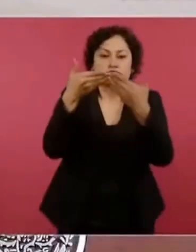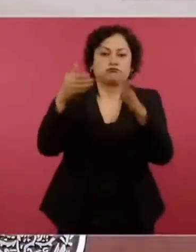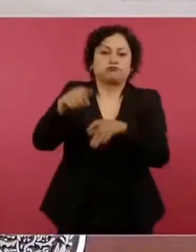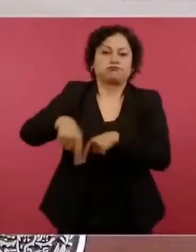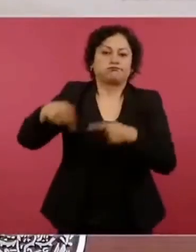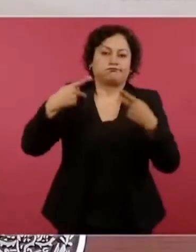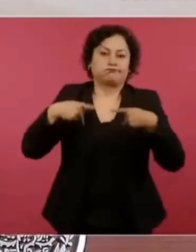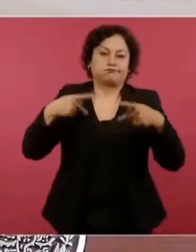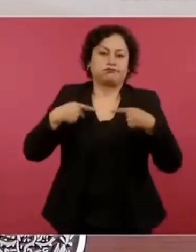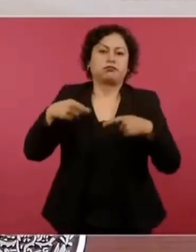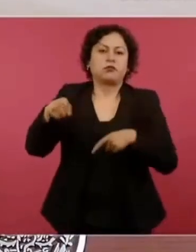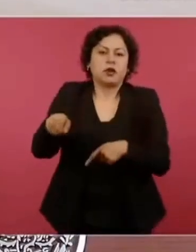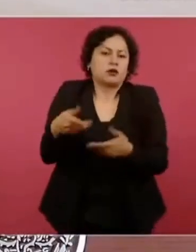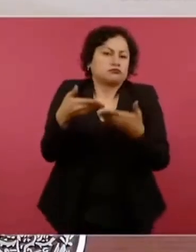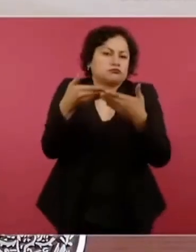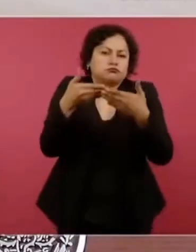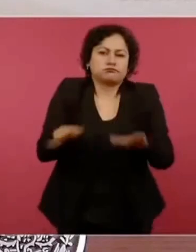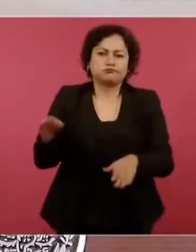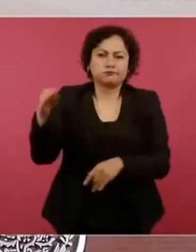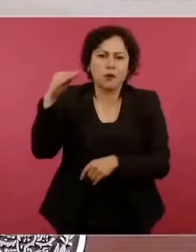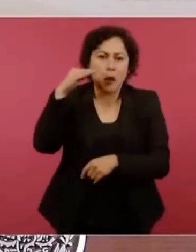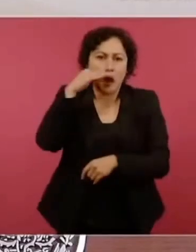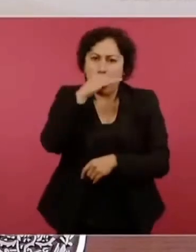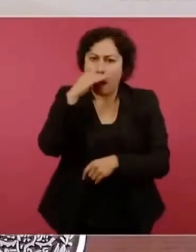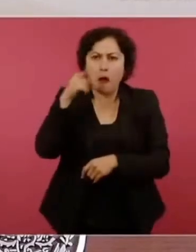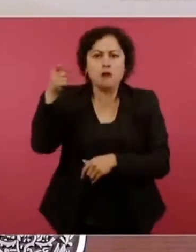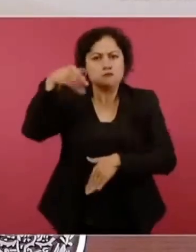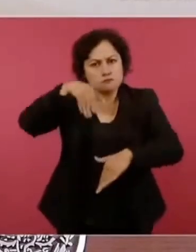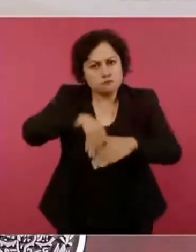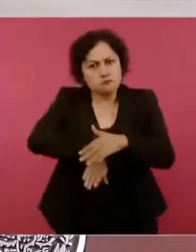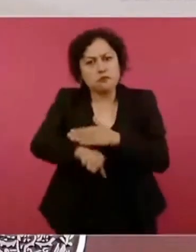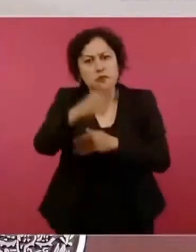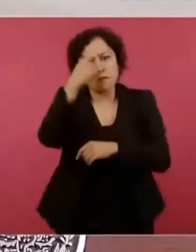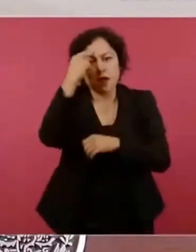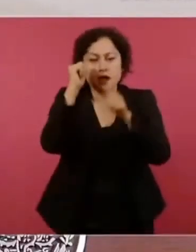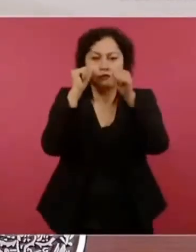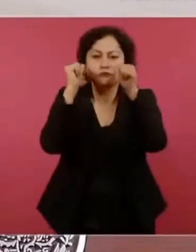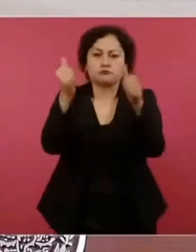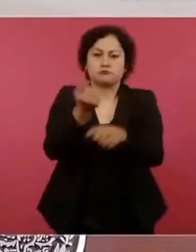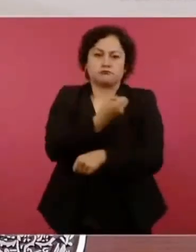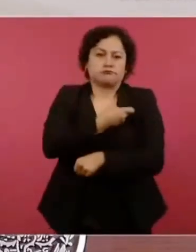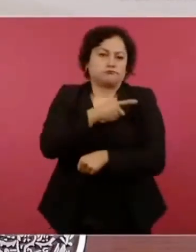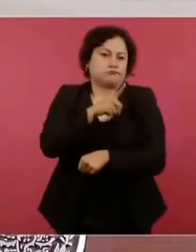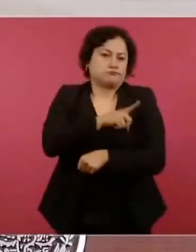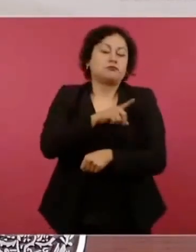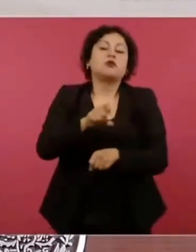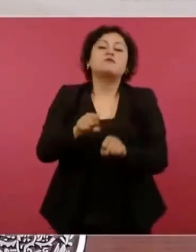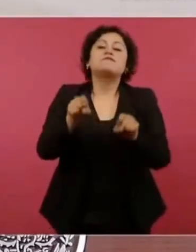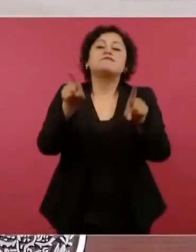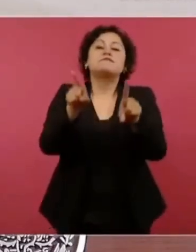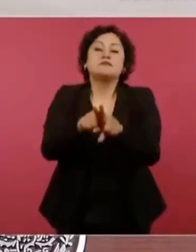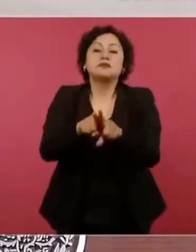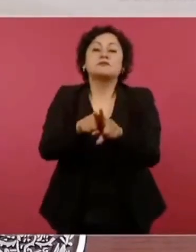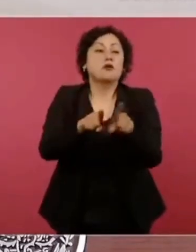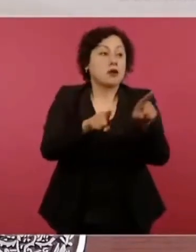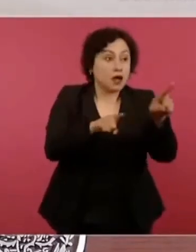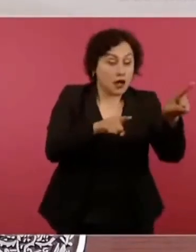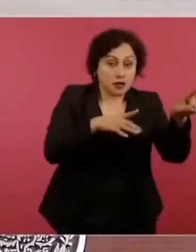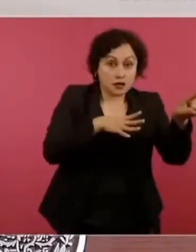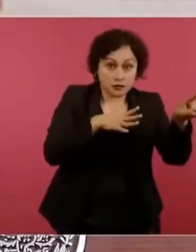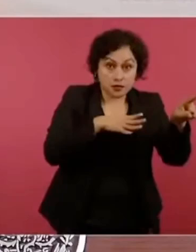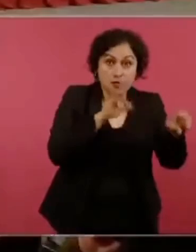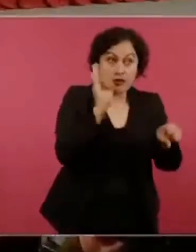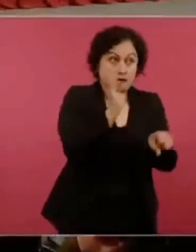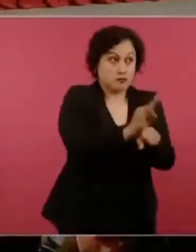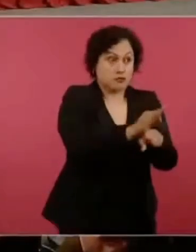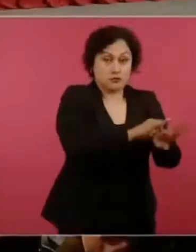sistema que es público, que es gratuito y que además es uniforme, es igual, el mismo modelo para la gente que tiene los mismos